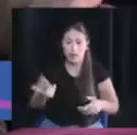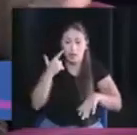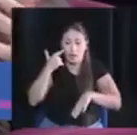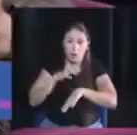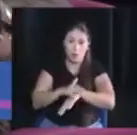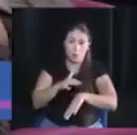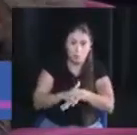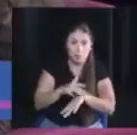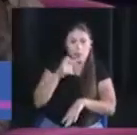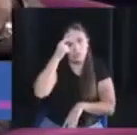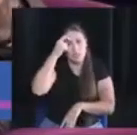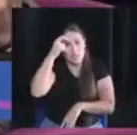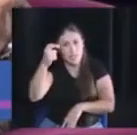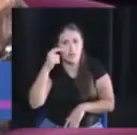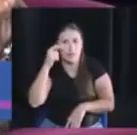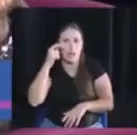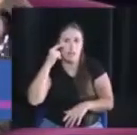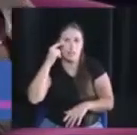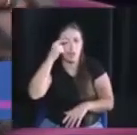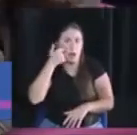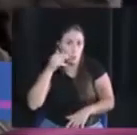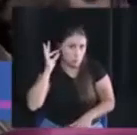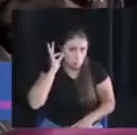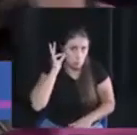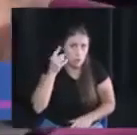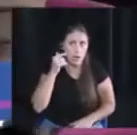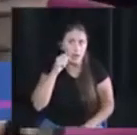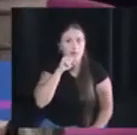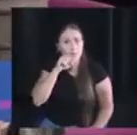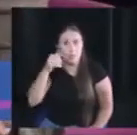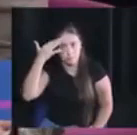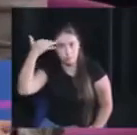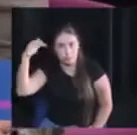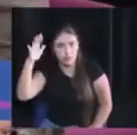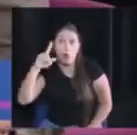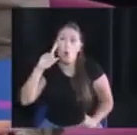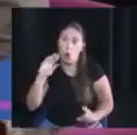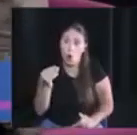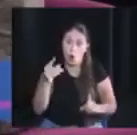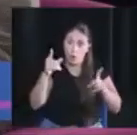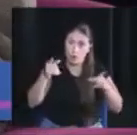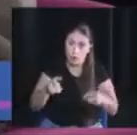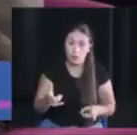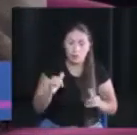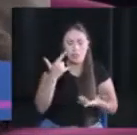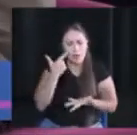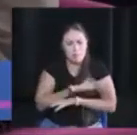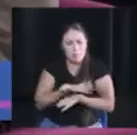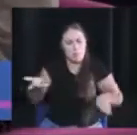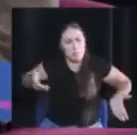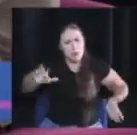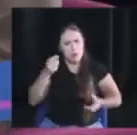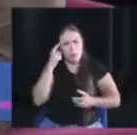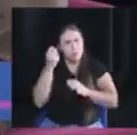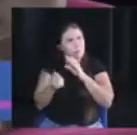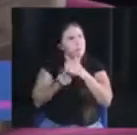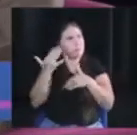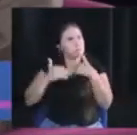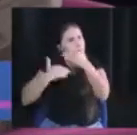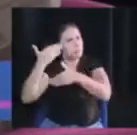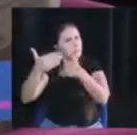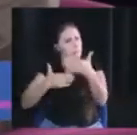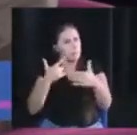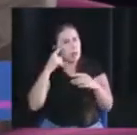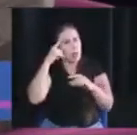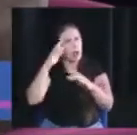los científicos y científicas veteranos y sobre todo jóvenes han mostrado una creatividad de